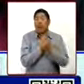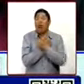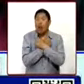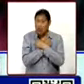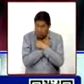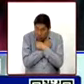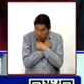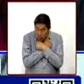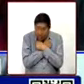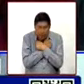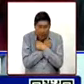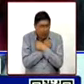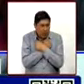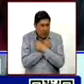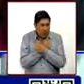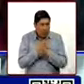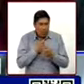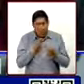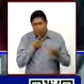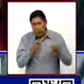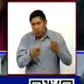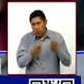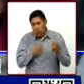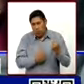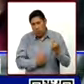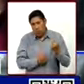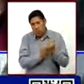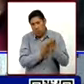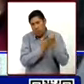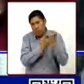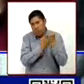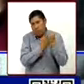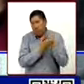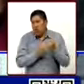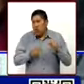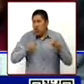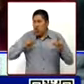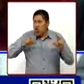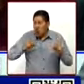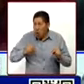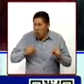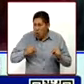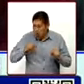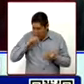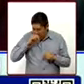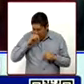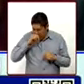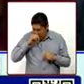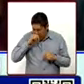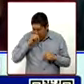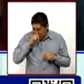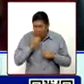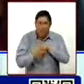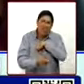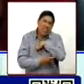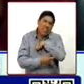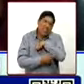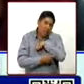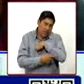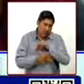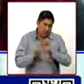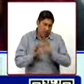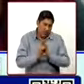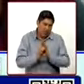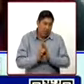amor es una vigilancia es un apoyo justamente para que no caigan en esta persona en redes como las que ha generado esta